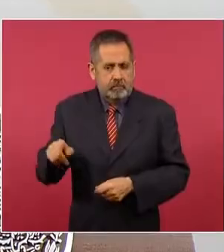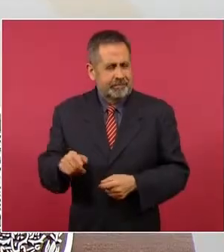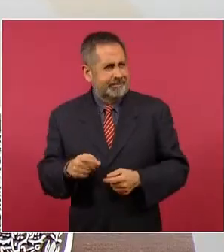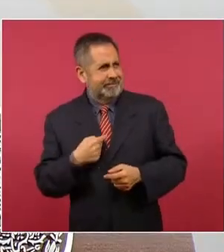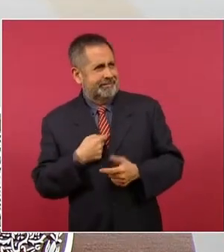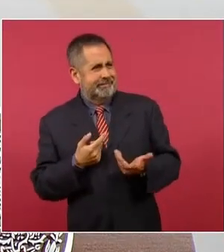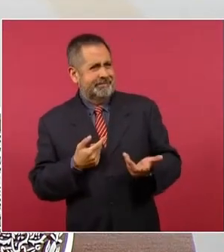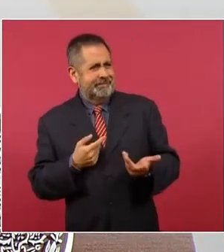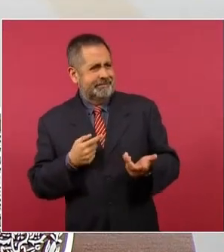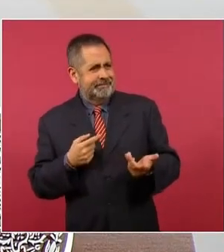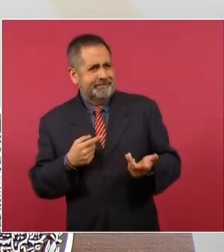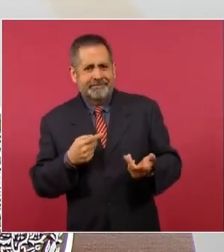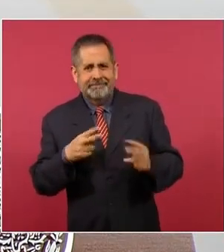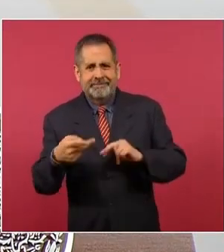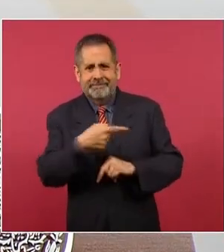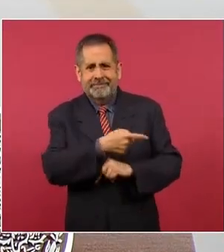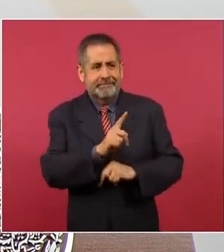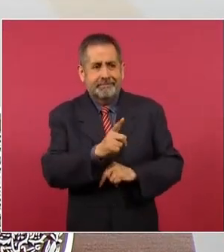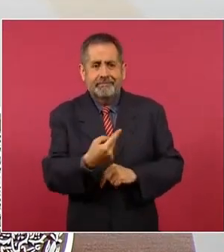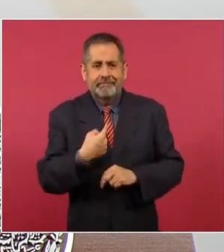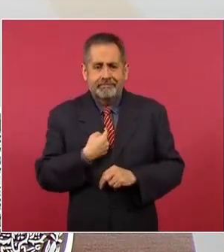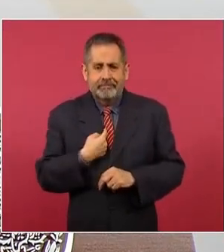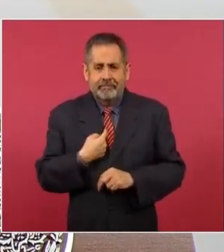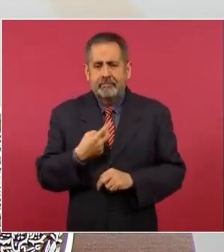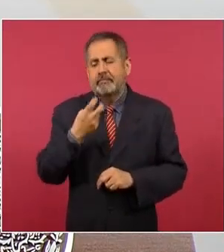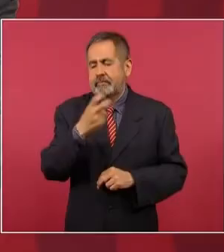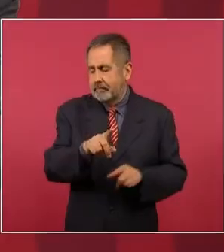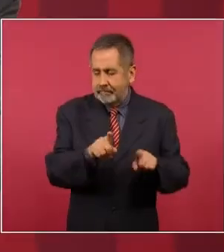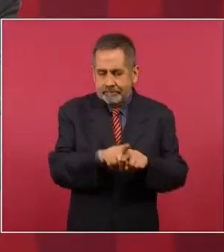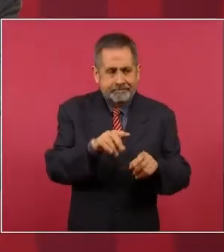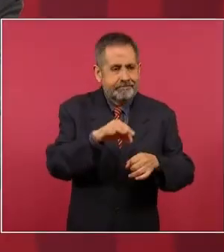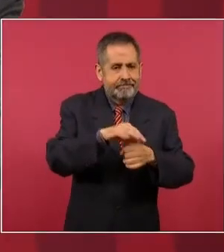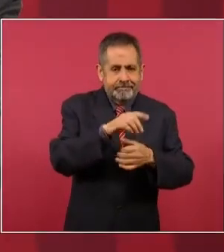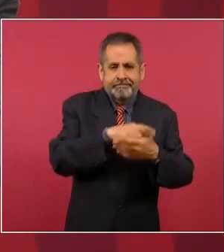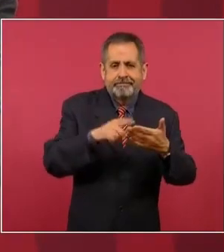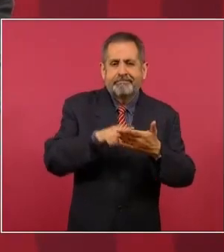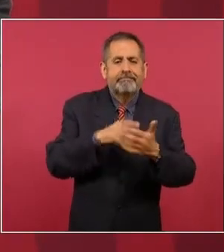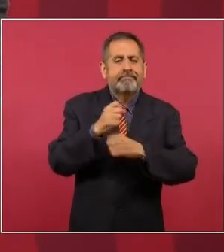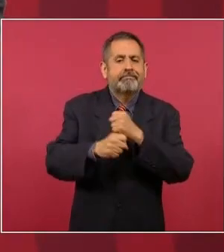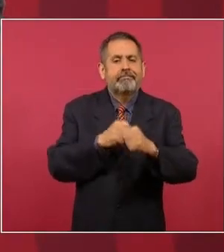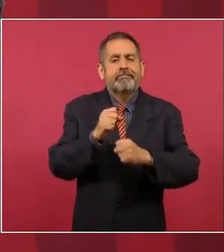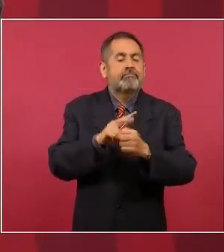Así está en la elección del 12.